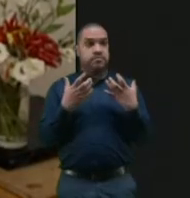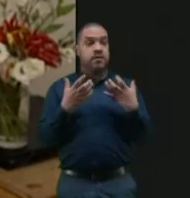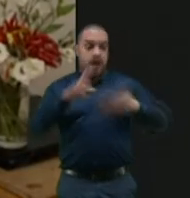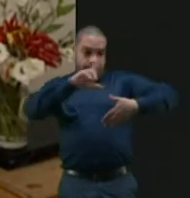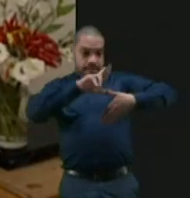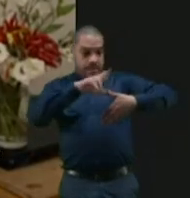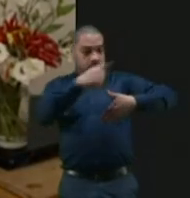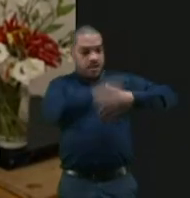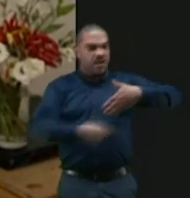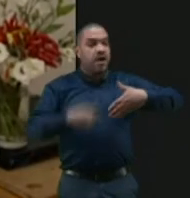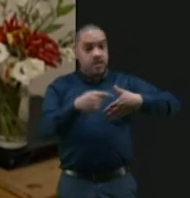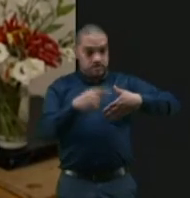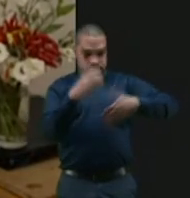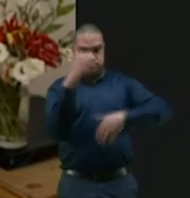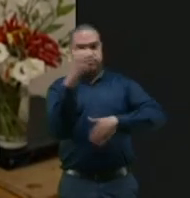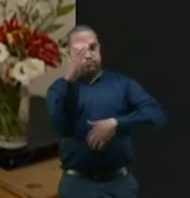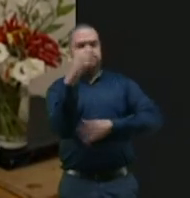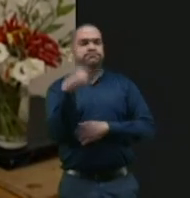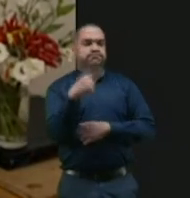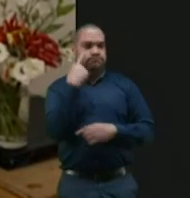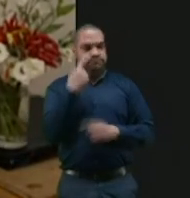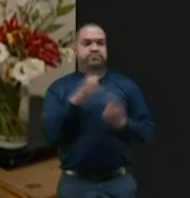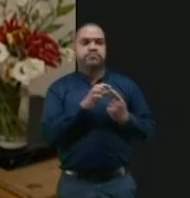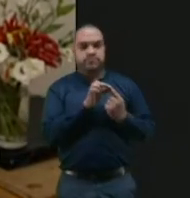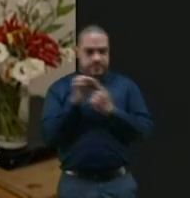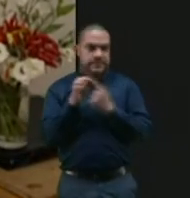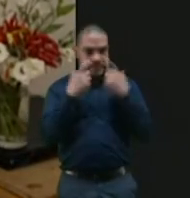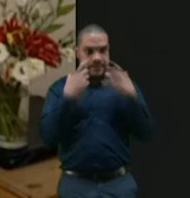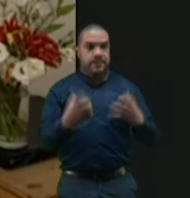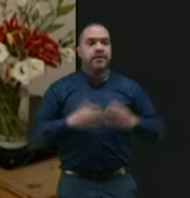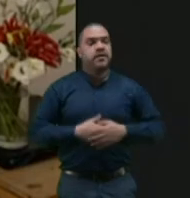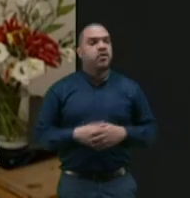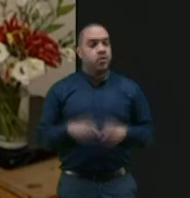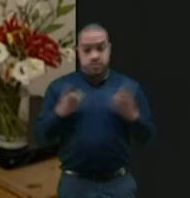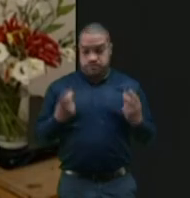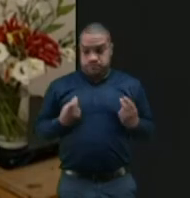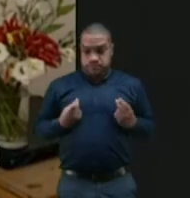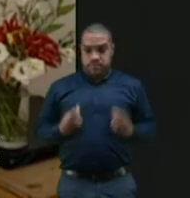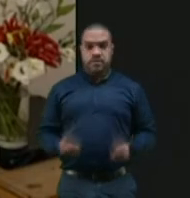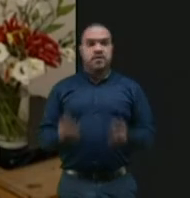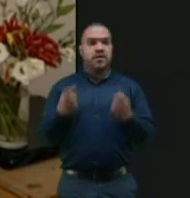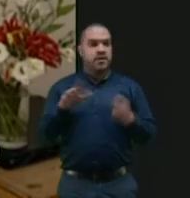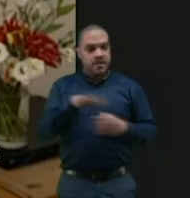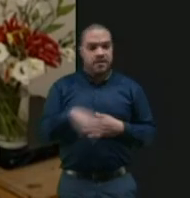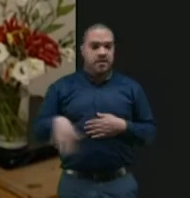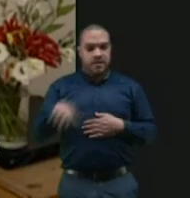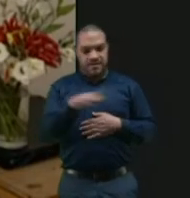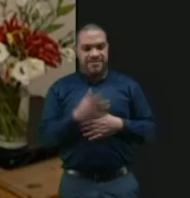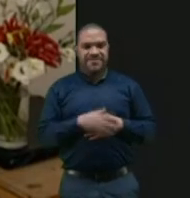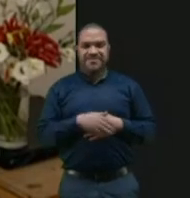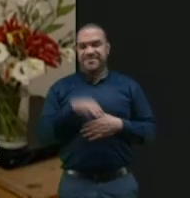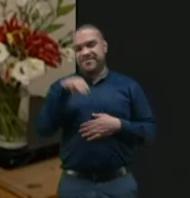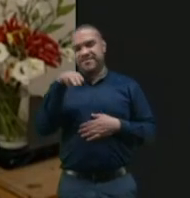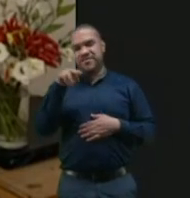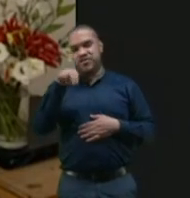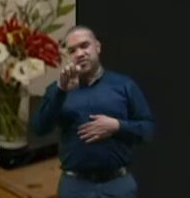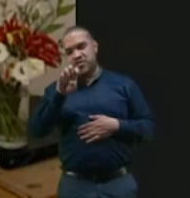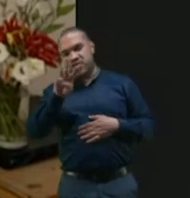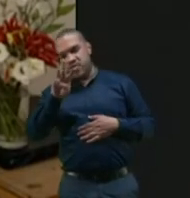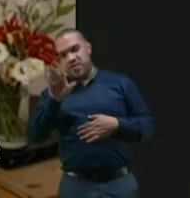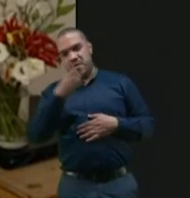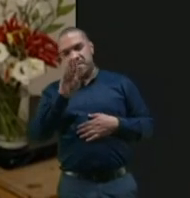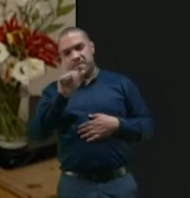general, para Colombia específicamente, debido a Rappi, debido a Nubank, debido a Mercado Libre, debido a